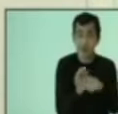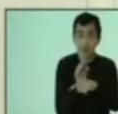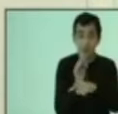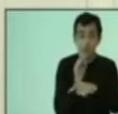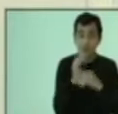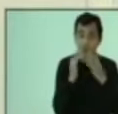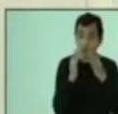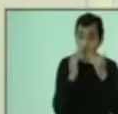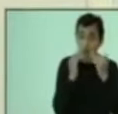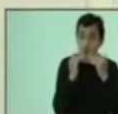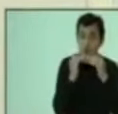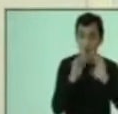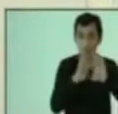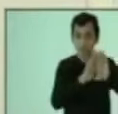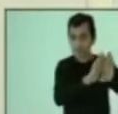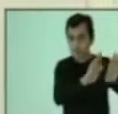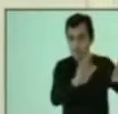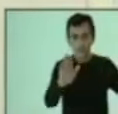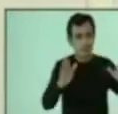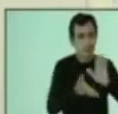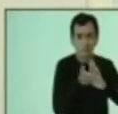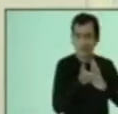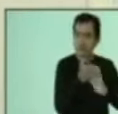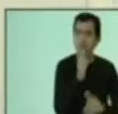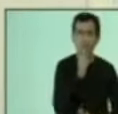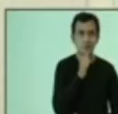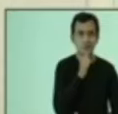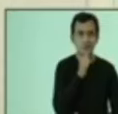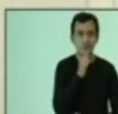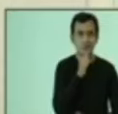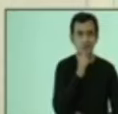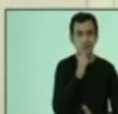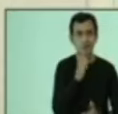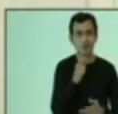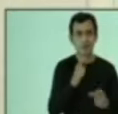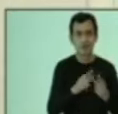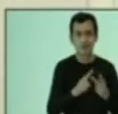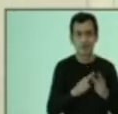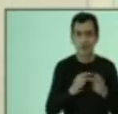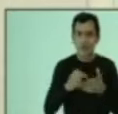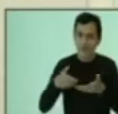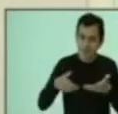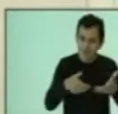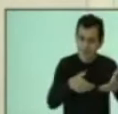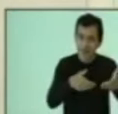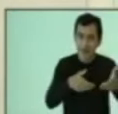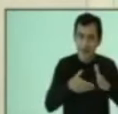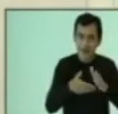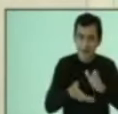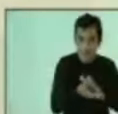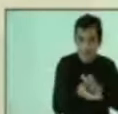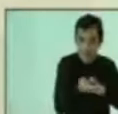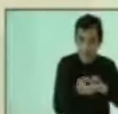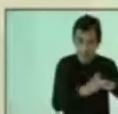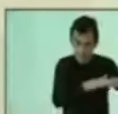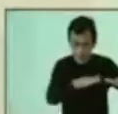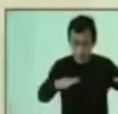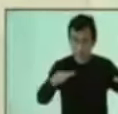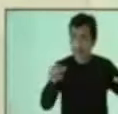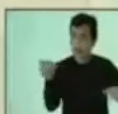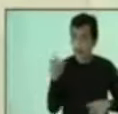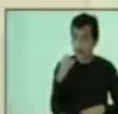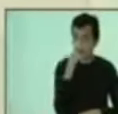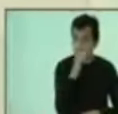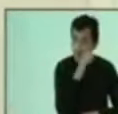que las proteja del vandalismo, por ejemplo. En cuestión de infraestructura carretera, Nuestros campesinos,